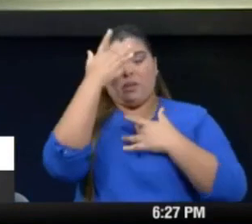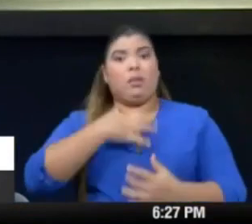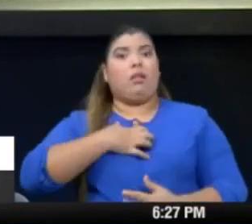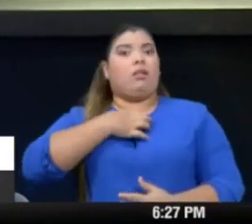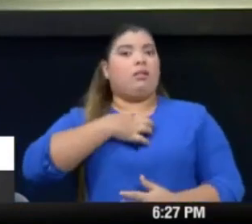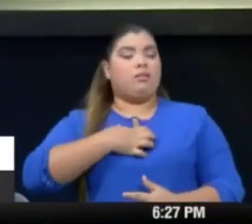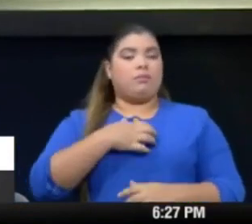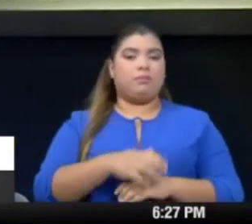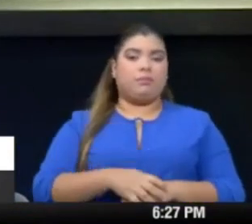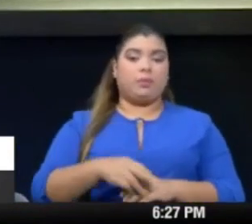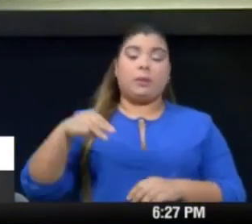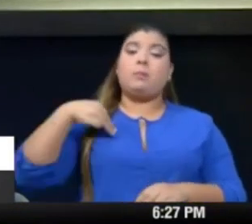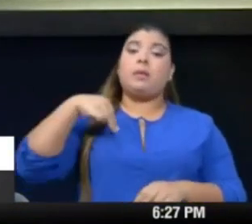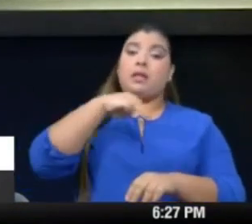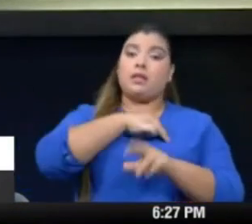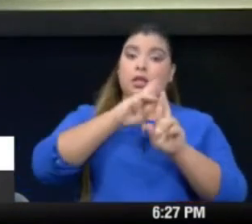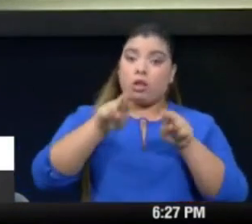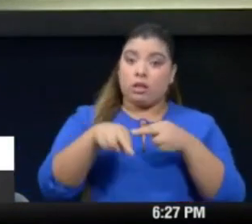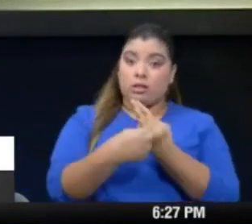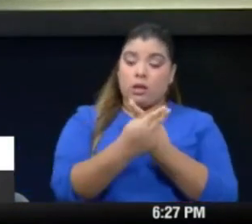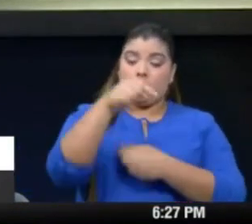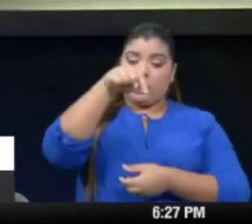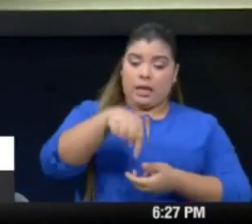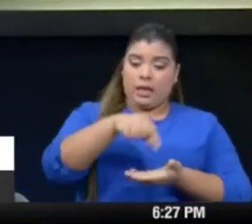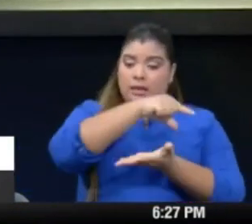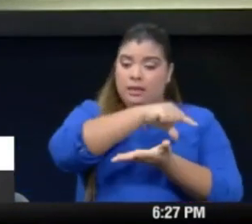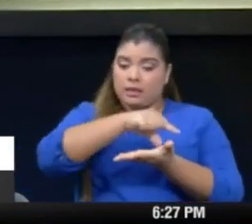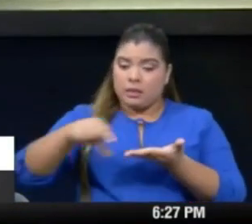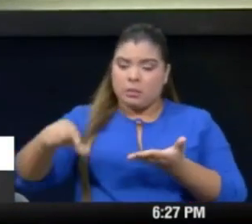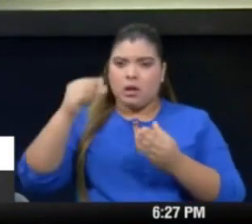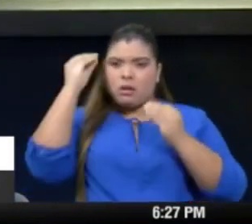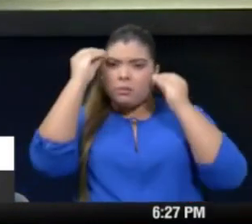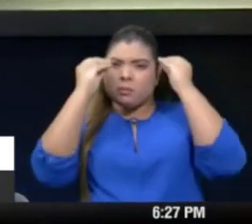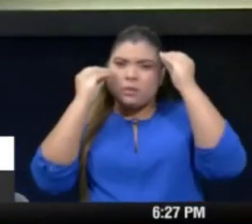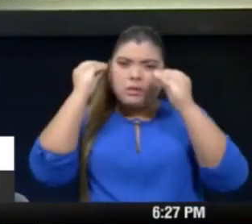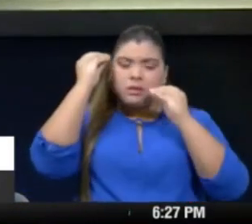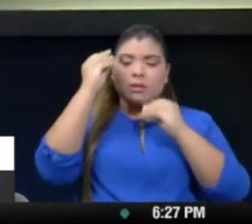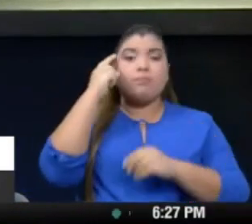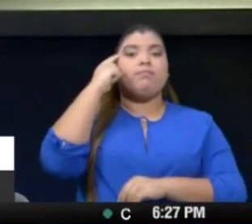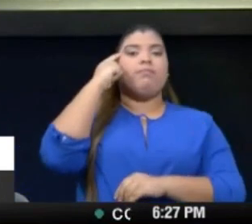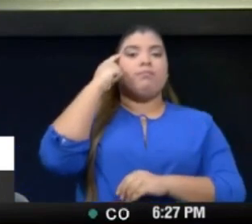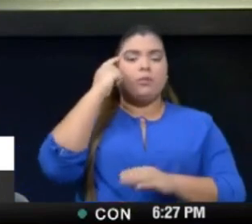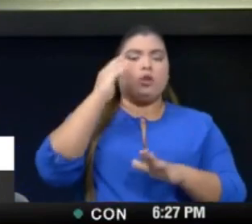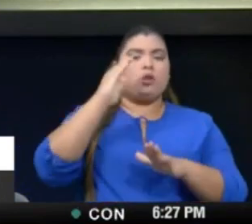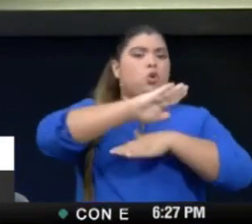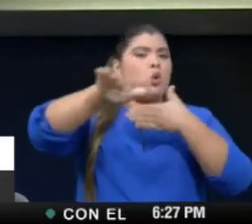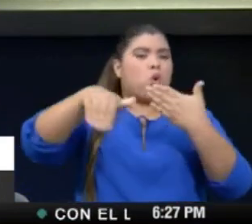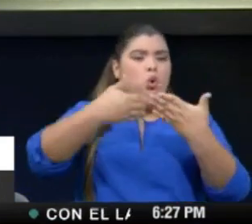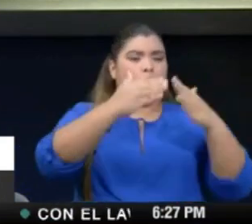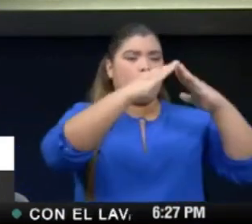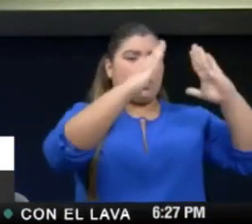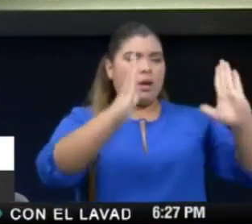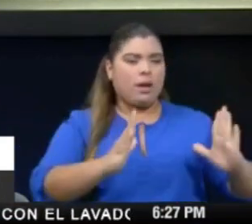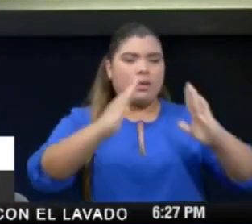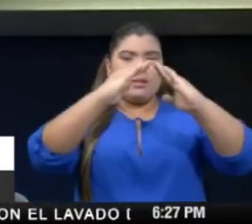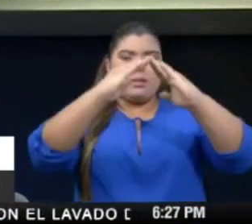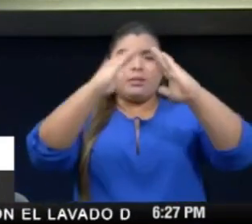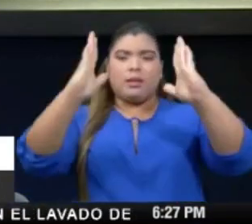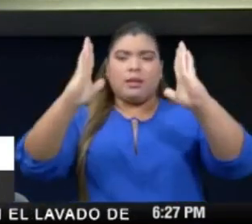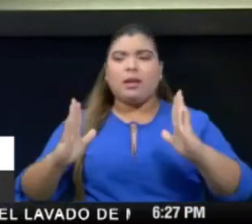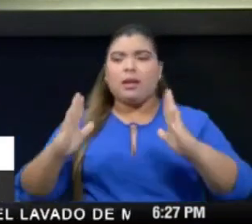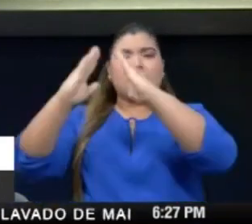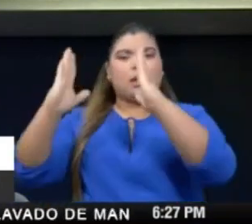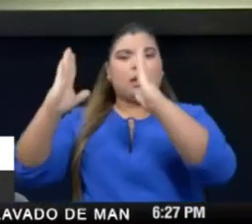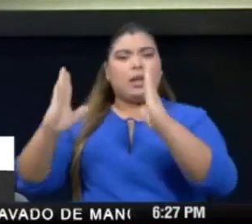las acciones que se tomó esta semana fue el despacho a todos los albergues y hoteles